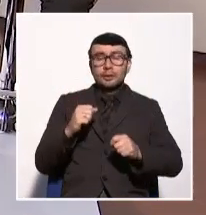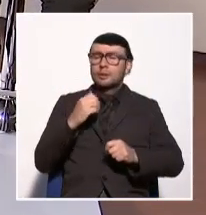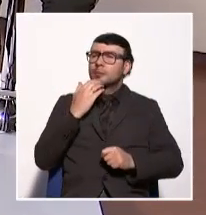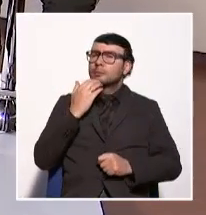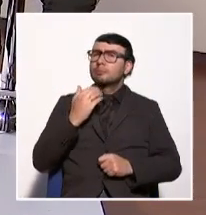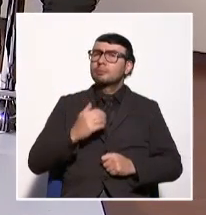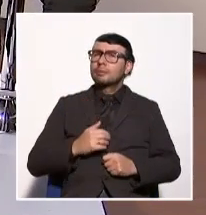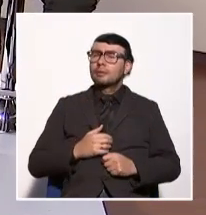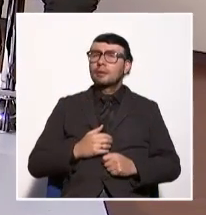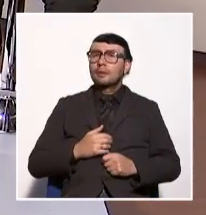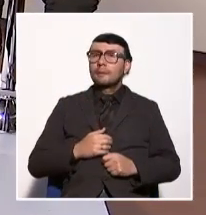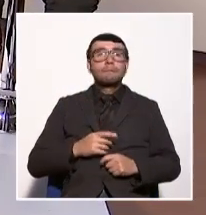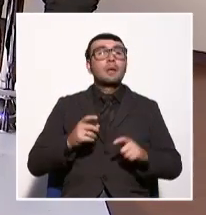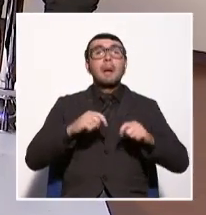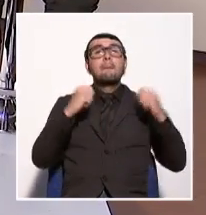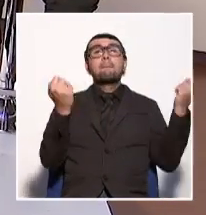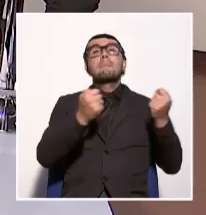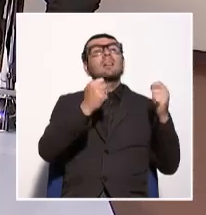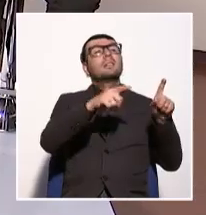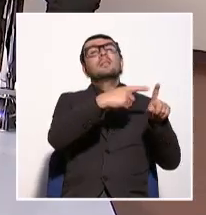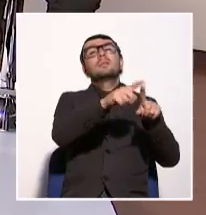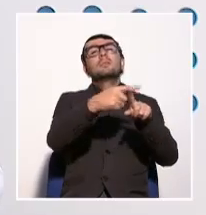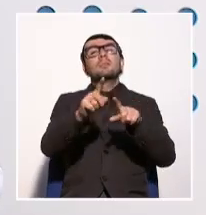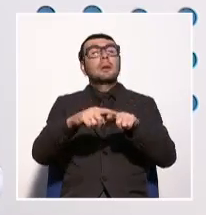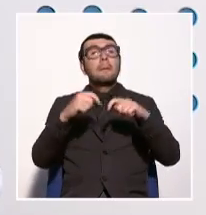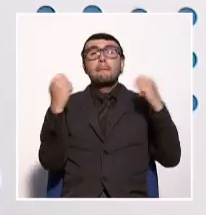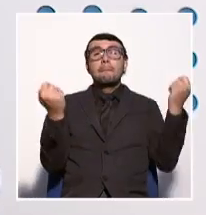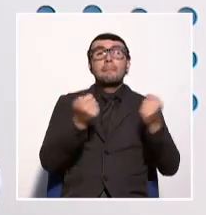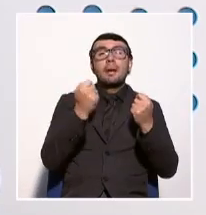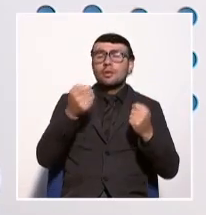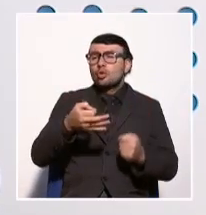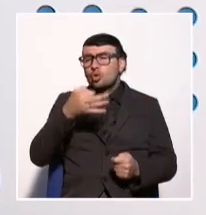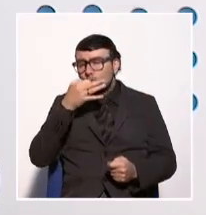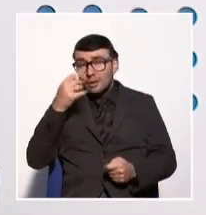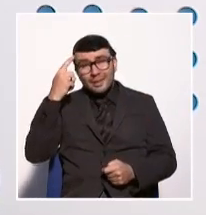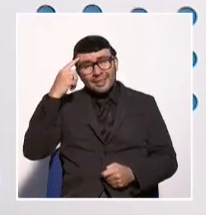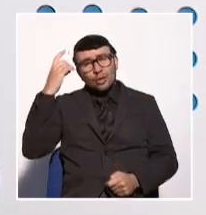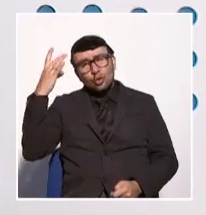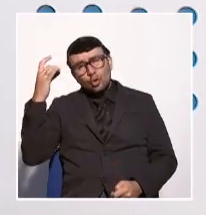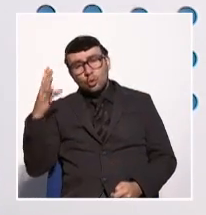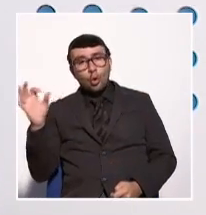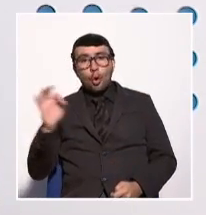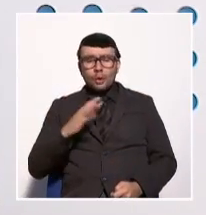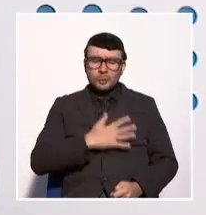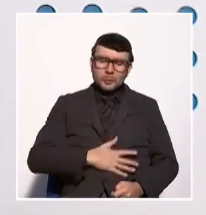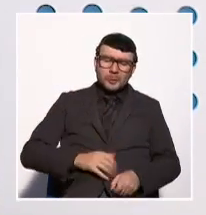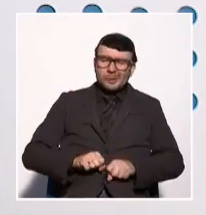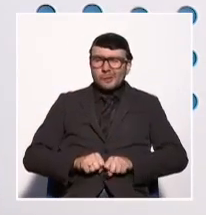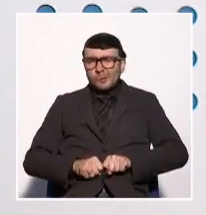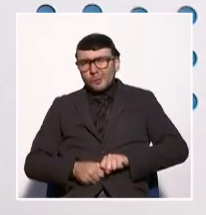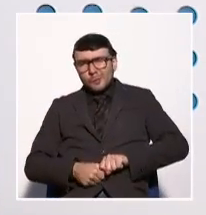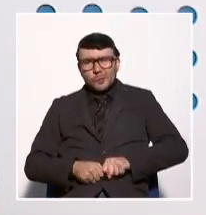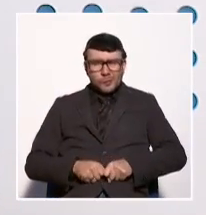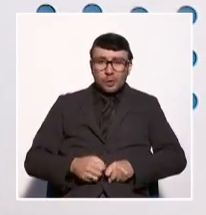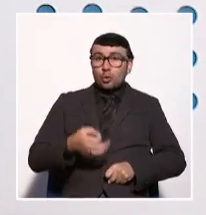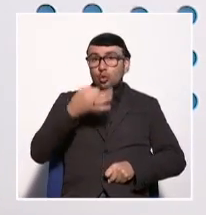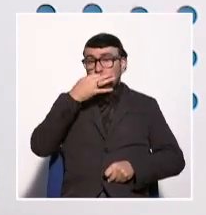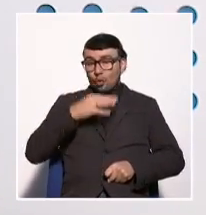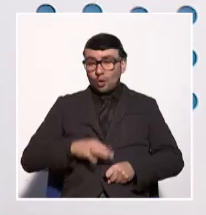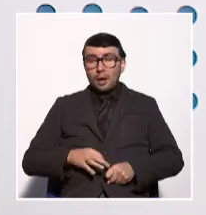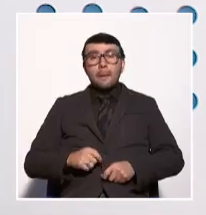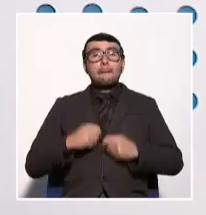venden tratamientos para el dolor de cabeza para el dolor para el cólico abdominal entonces